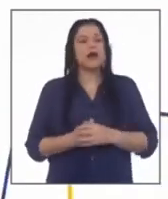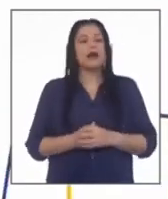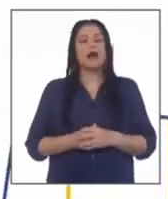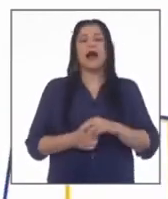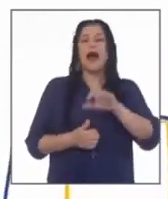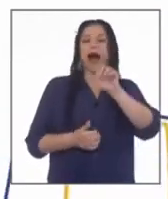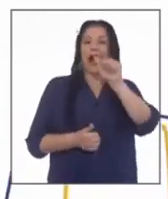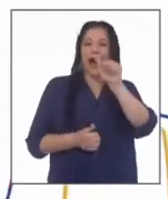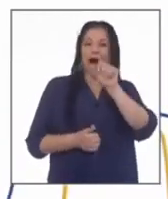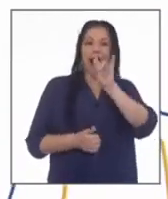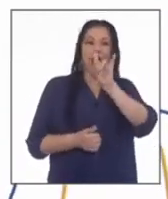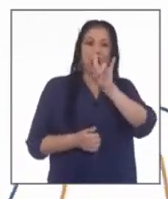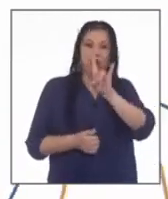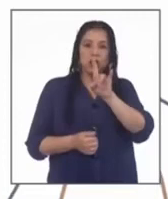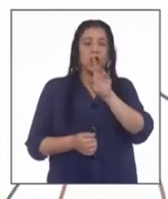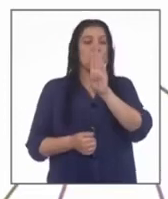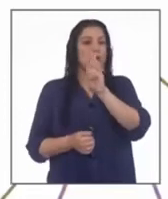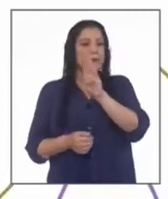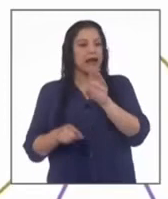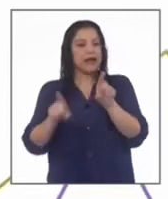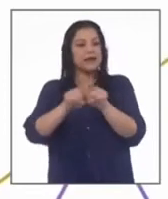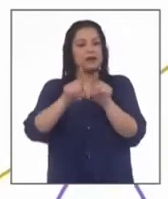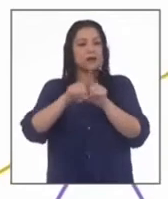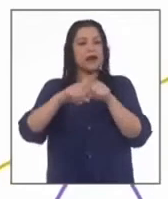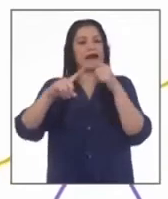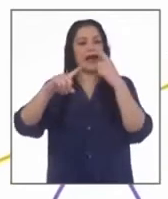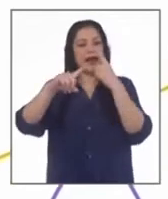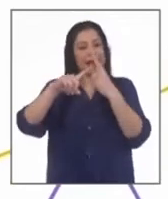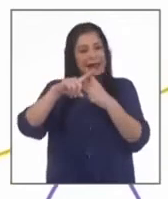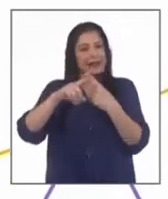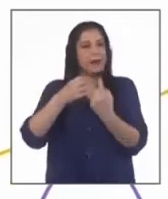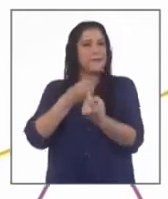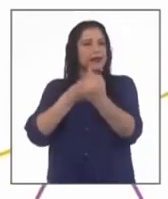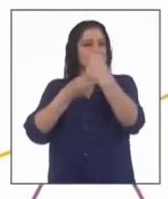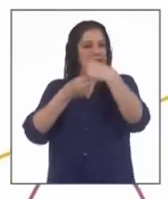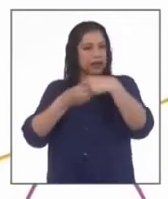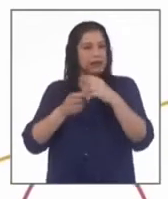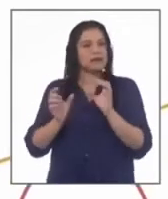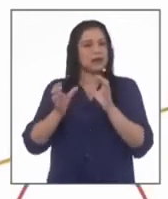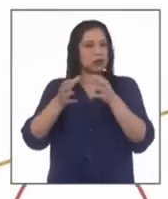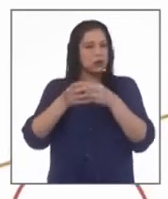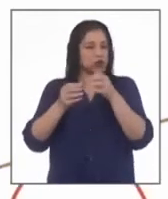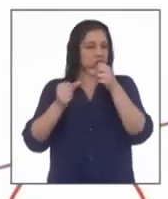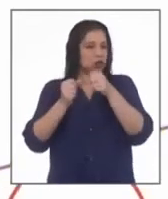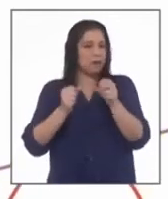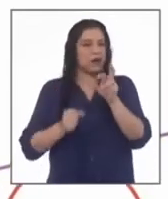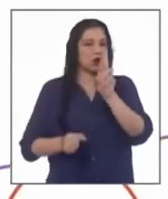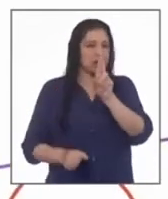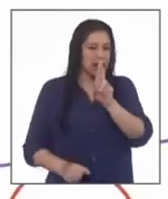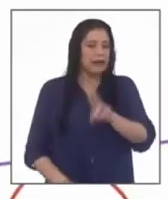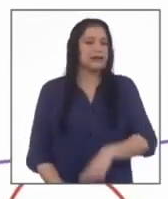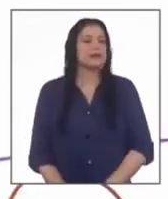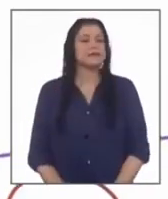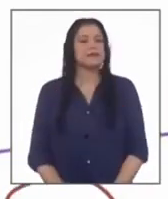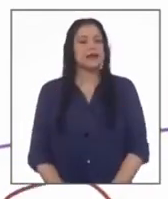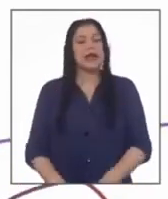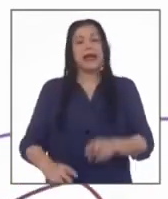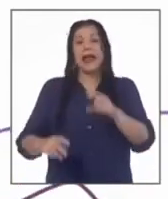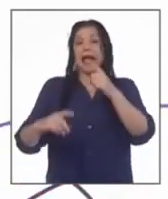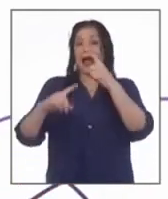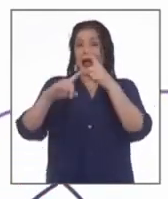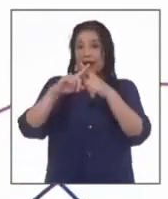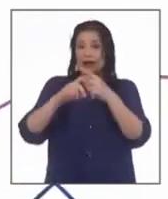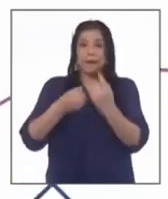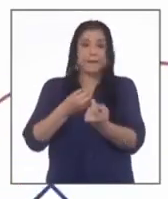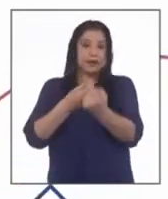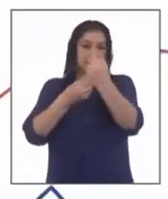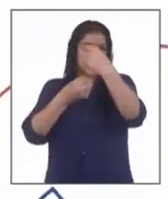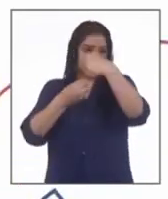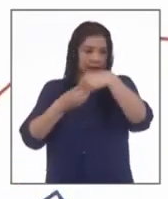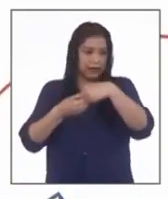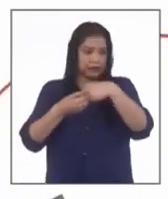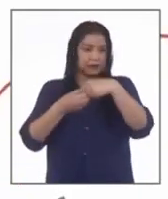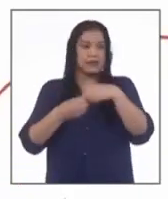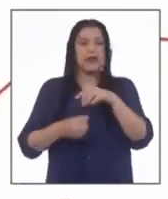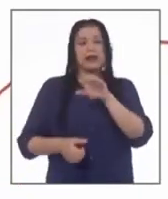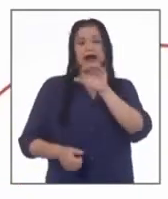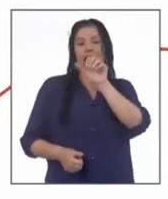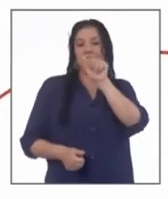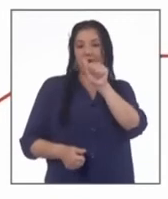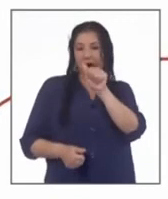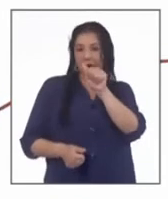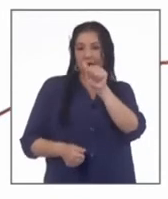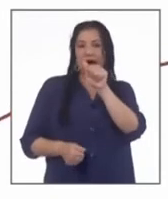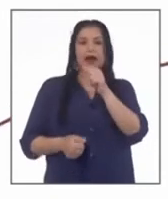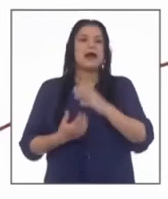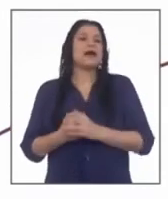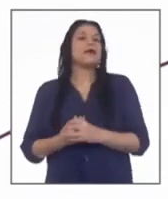el intervalo B, es igual a X tal que X pertenece al conjunto de los números reales. X pertenece al intervalo A o